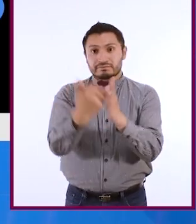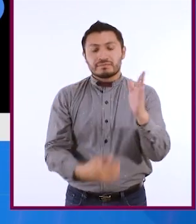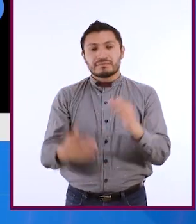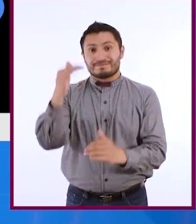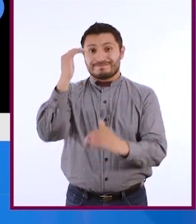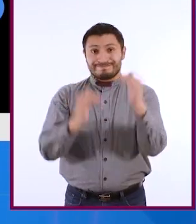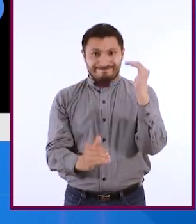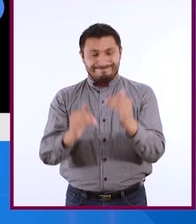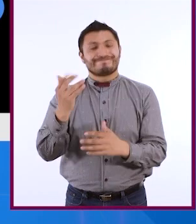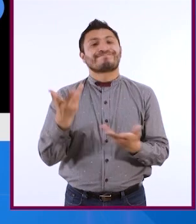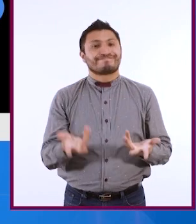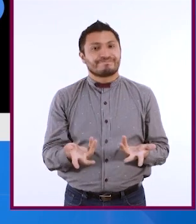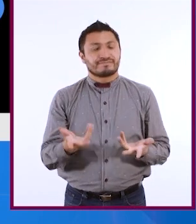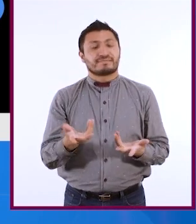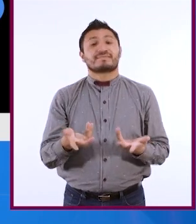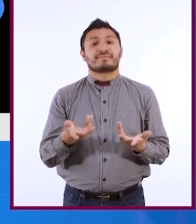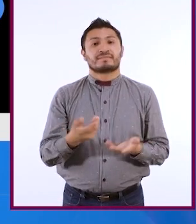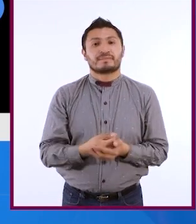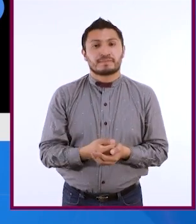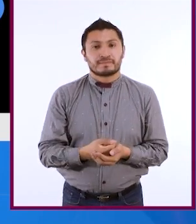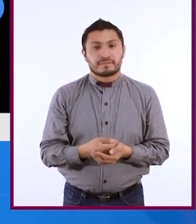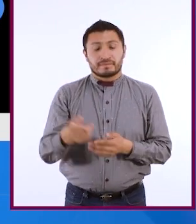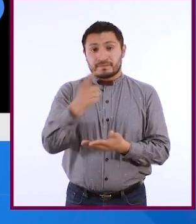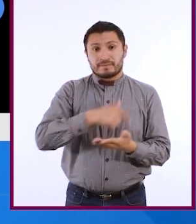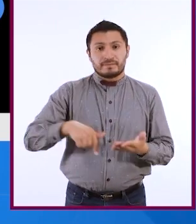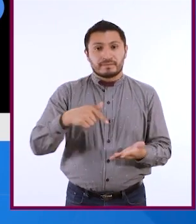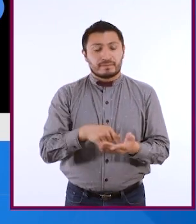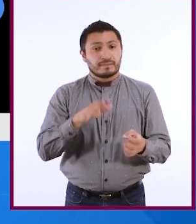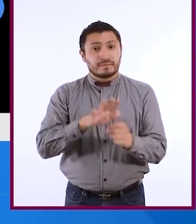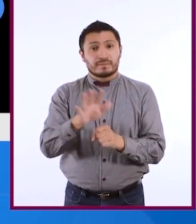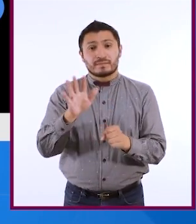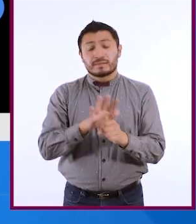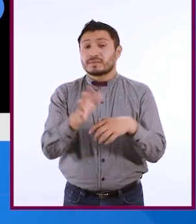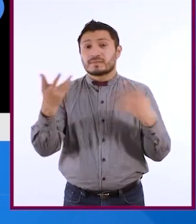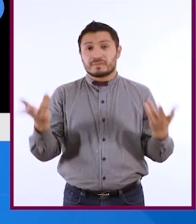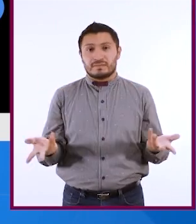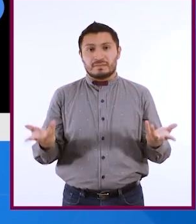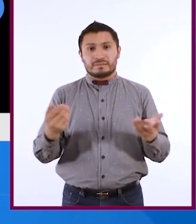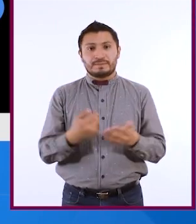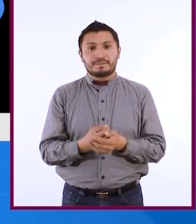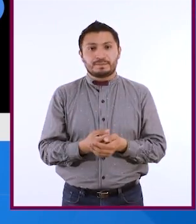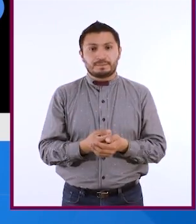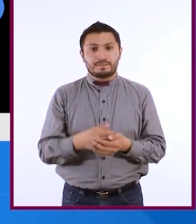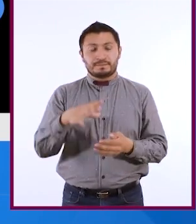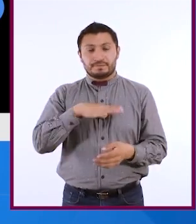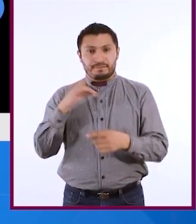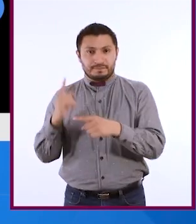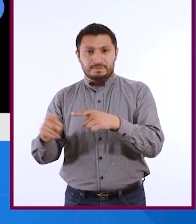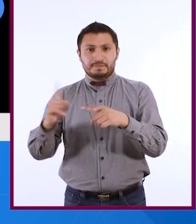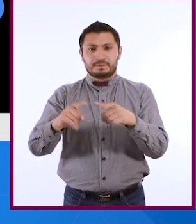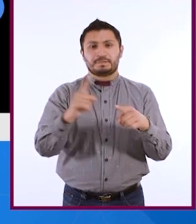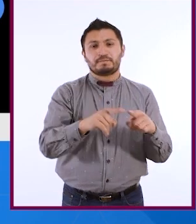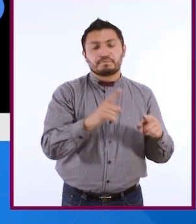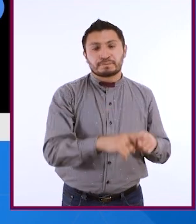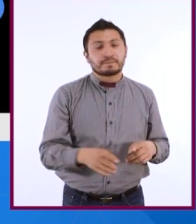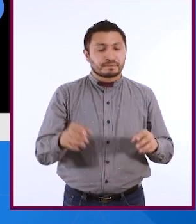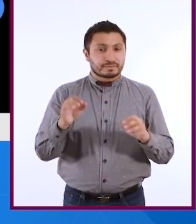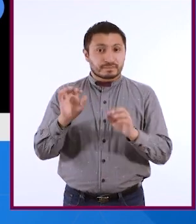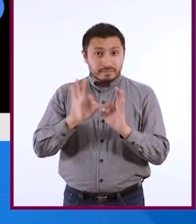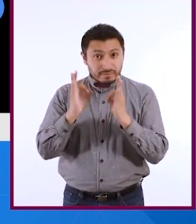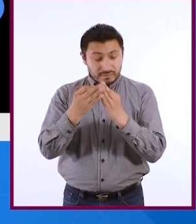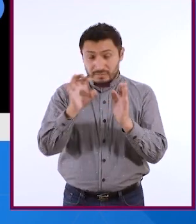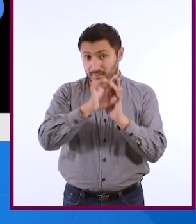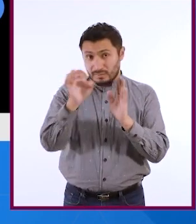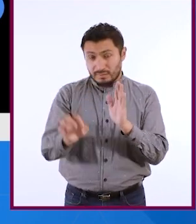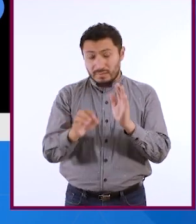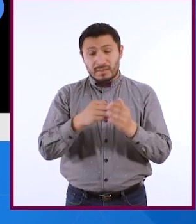de desigualdades, pues son ámbitos en los cuales hay distintas opciones, ¿no? Hay ámbitos, por